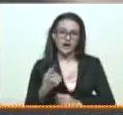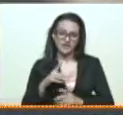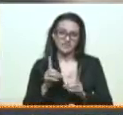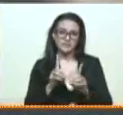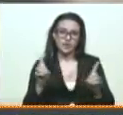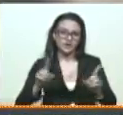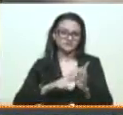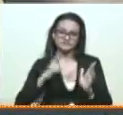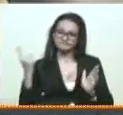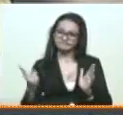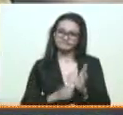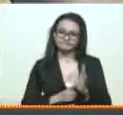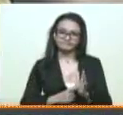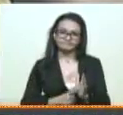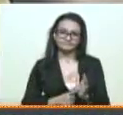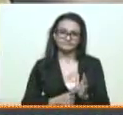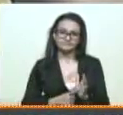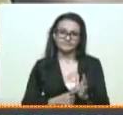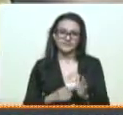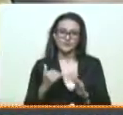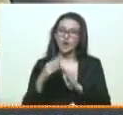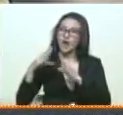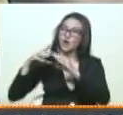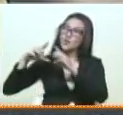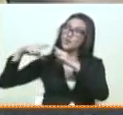democracia plena como la luna llena.